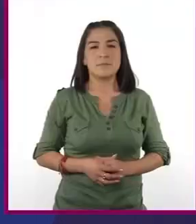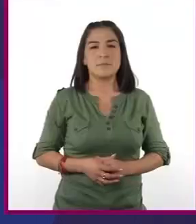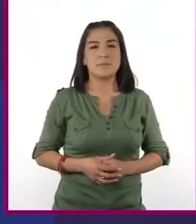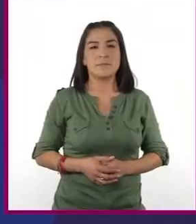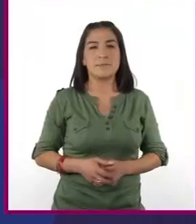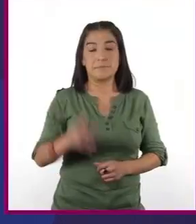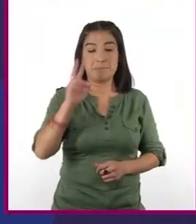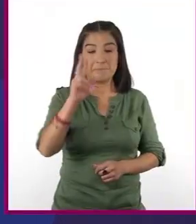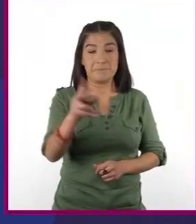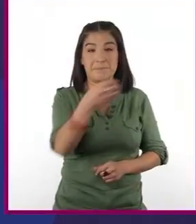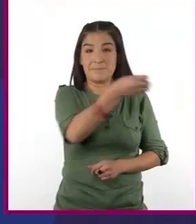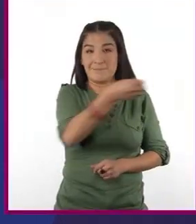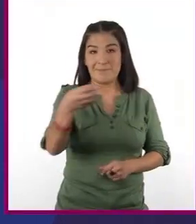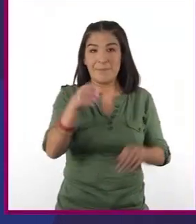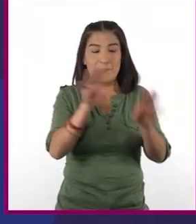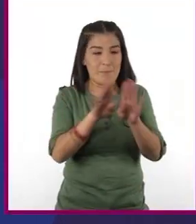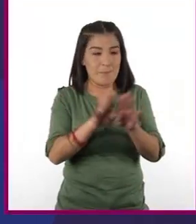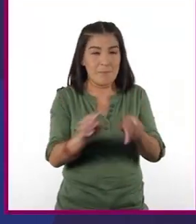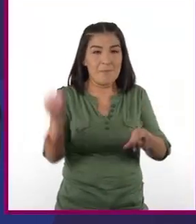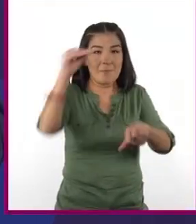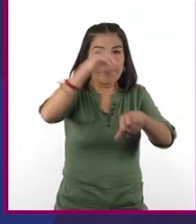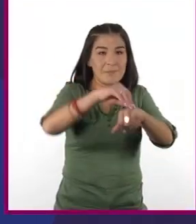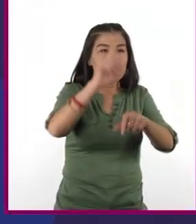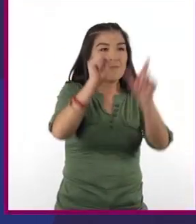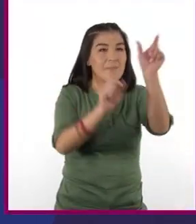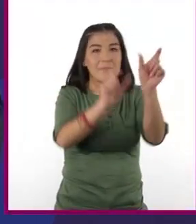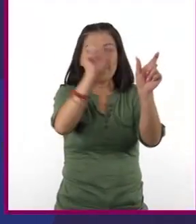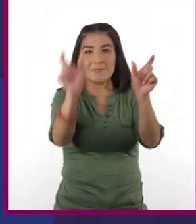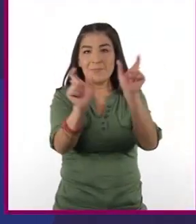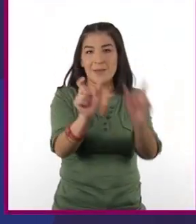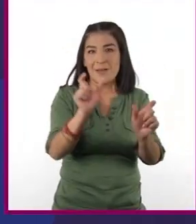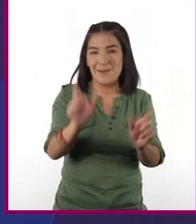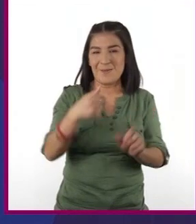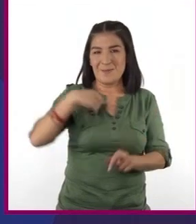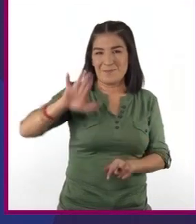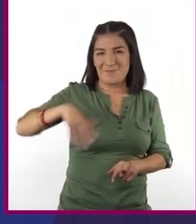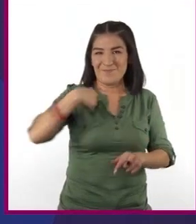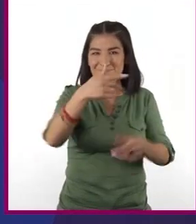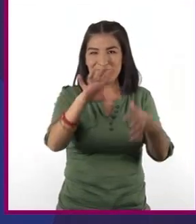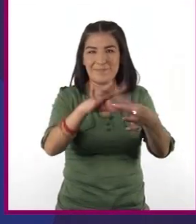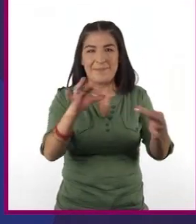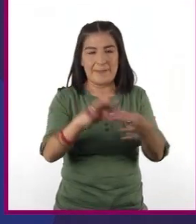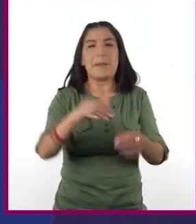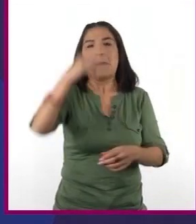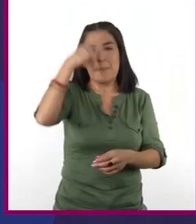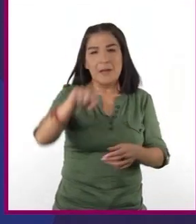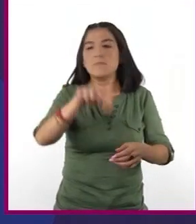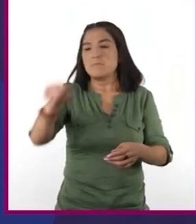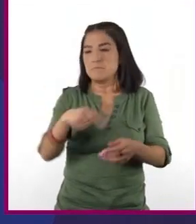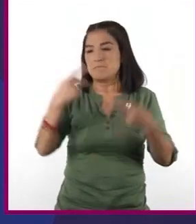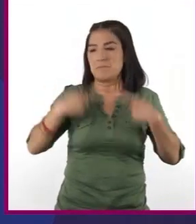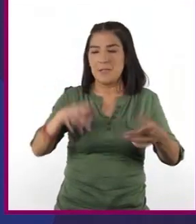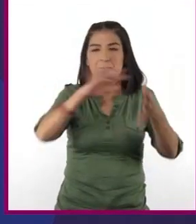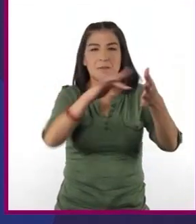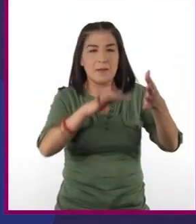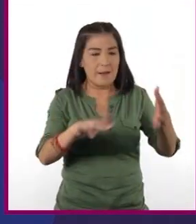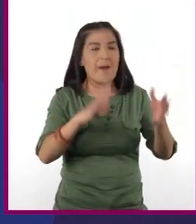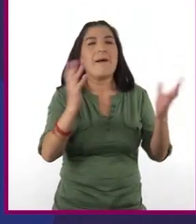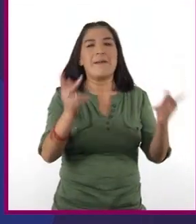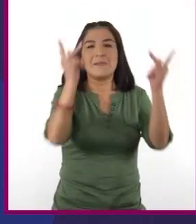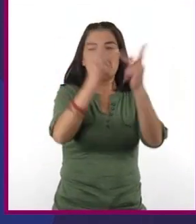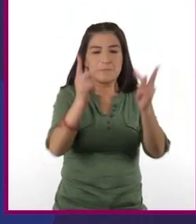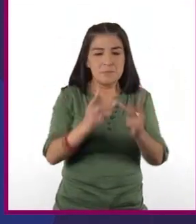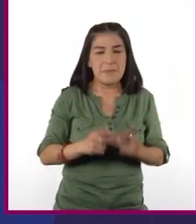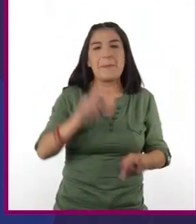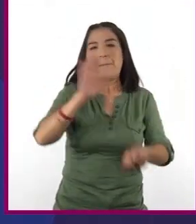¿Notan el orden en el que se colocan los elementos que mencioné? Esto permite al lector o al público comprender y comparar de